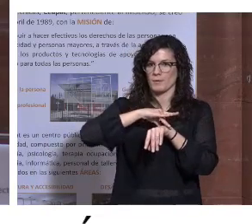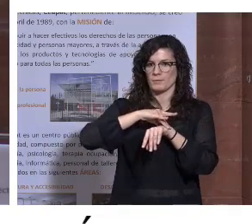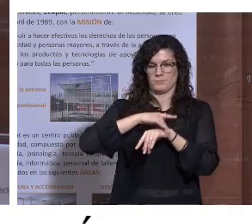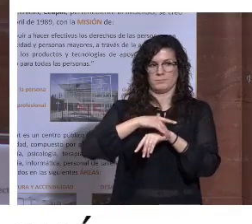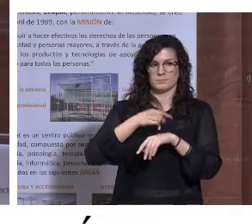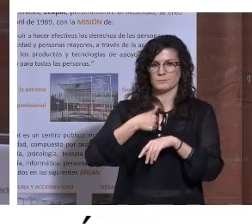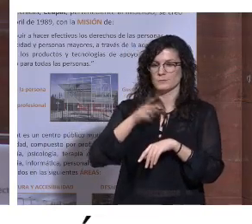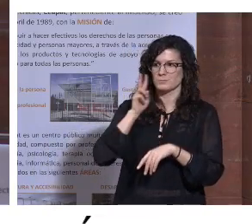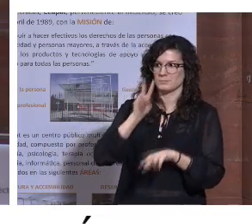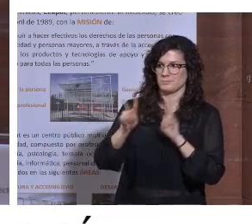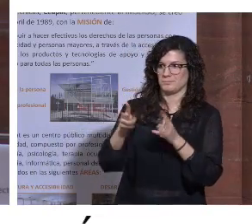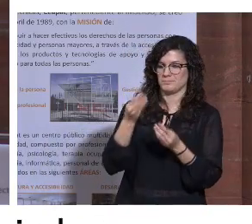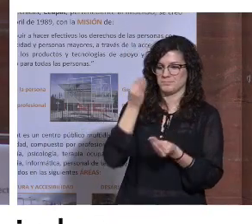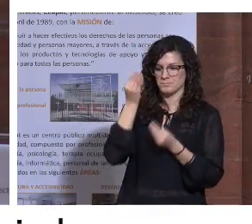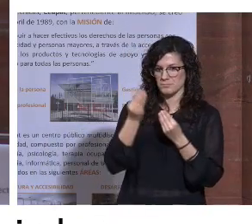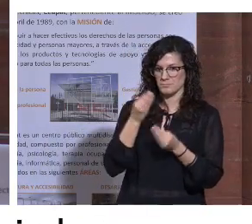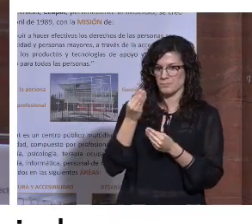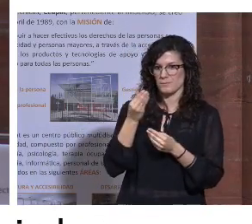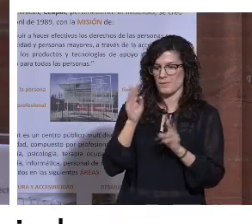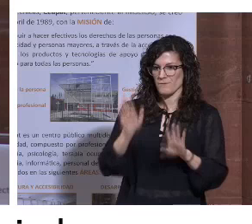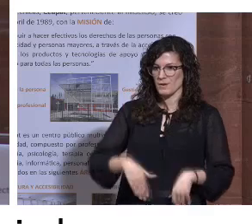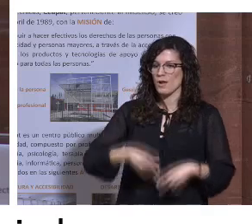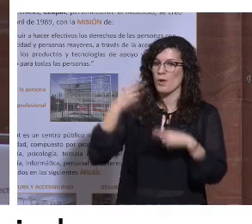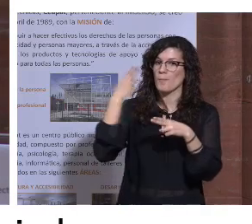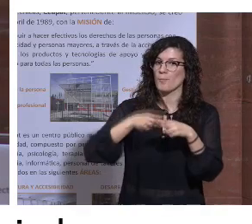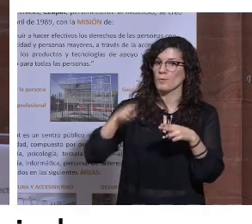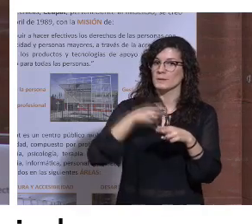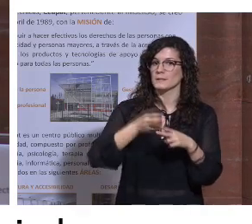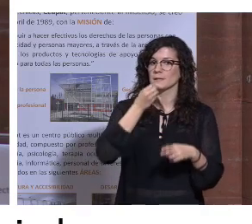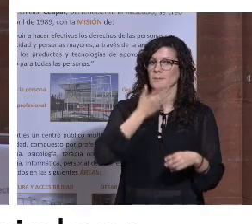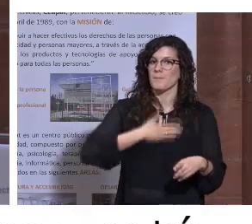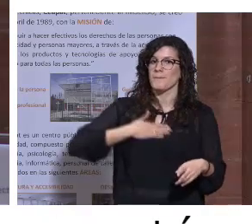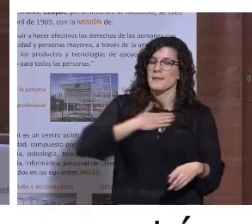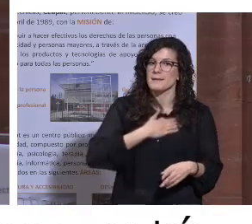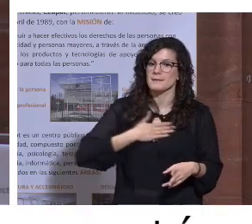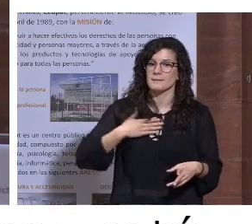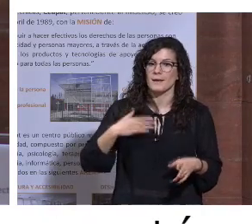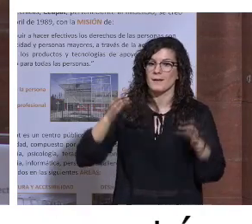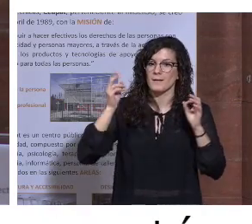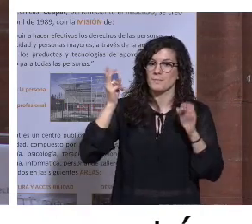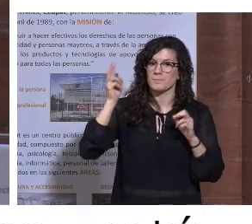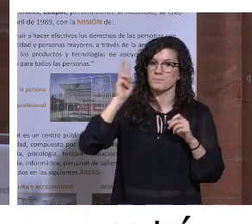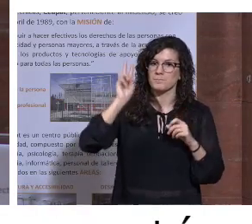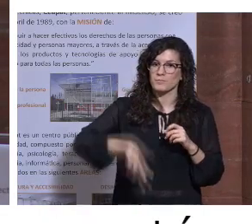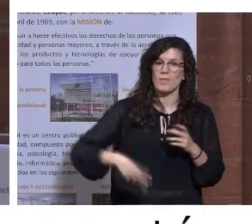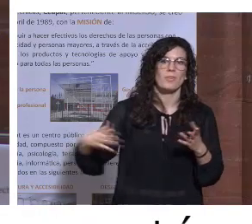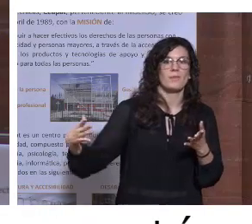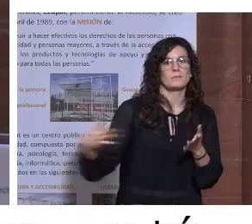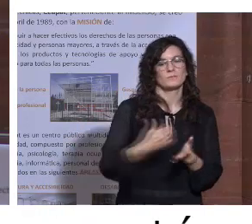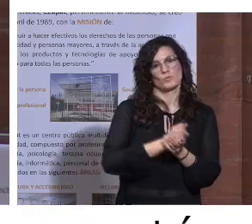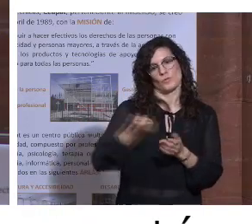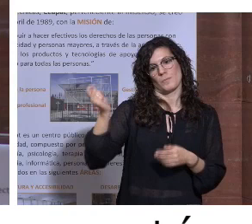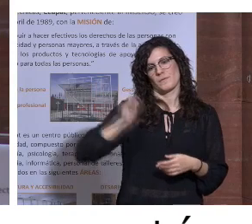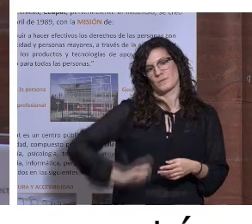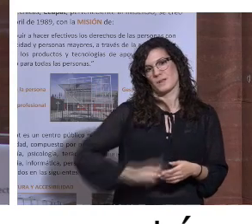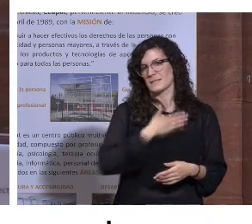dices, las políticas de bienestar son de todos los profesionales que se quieran dedicar al